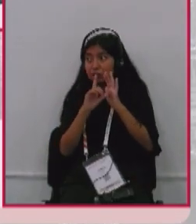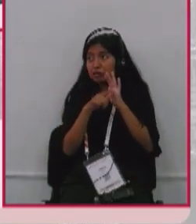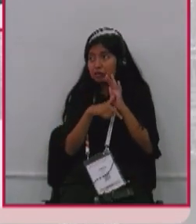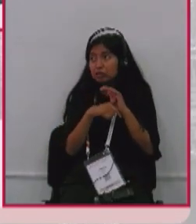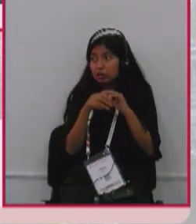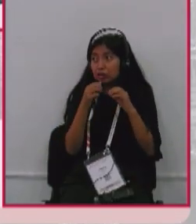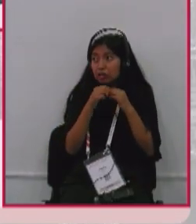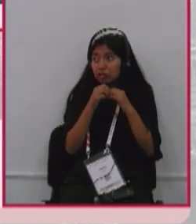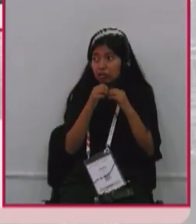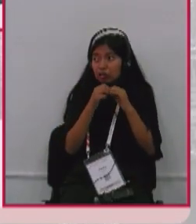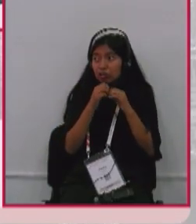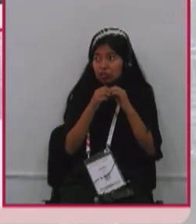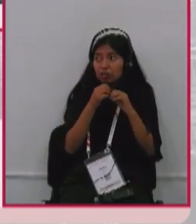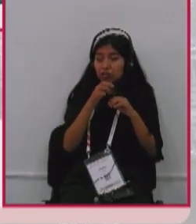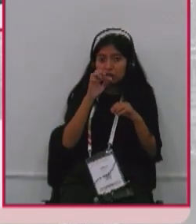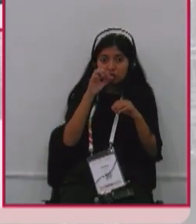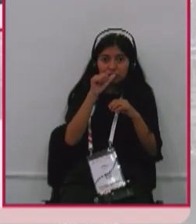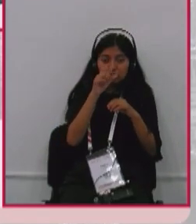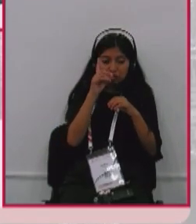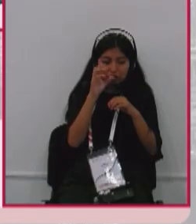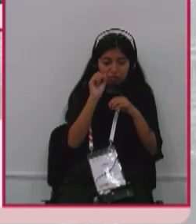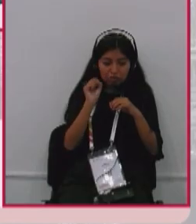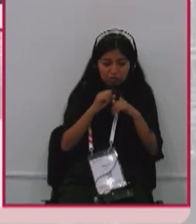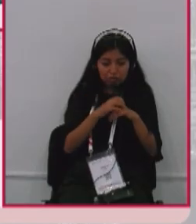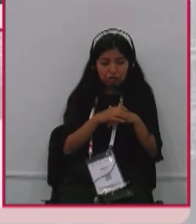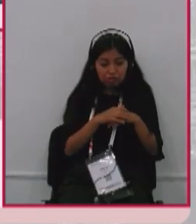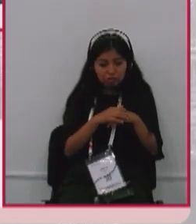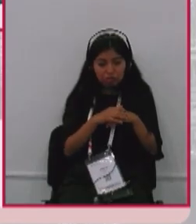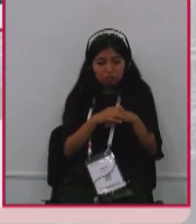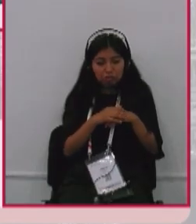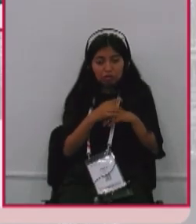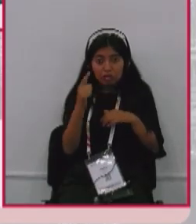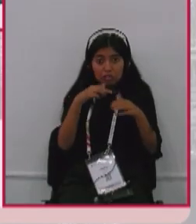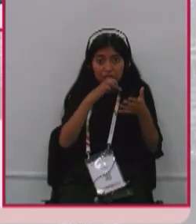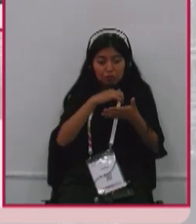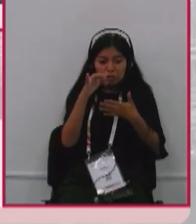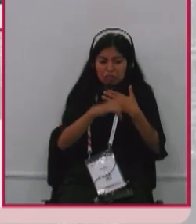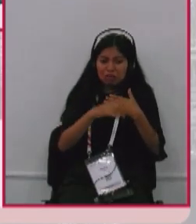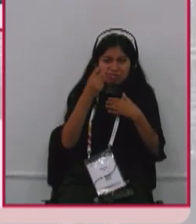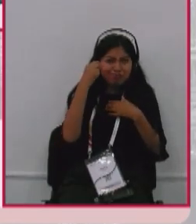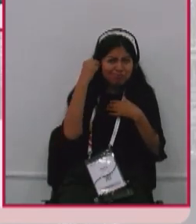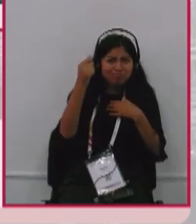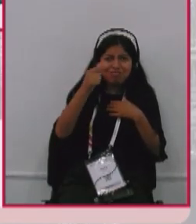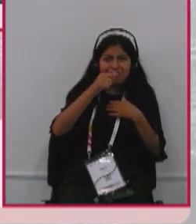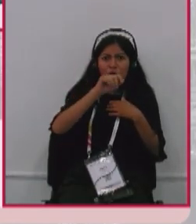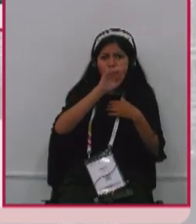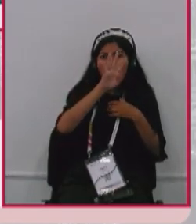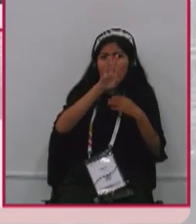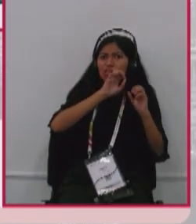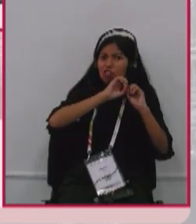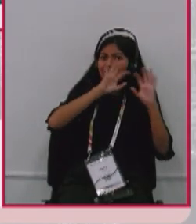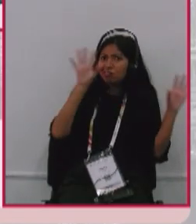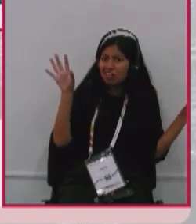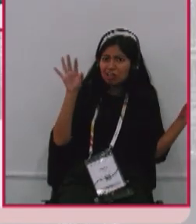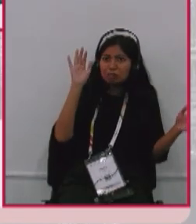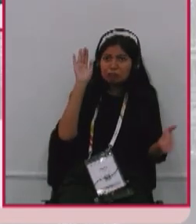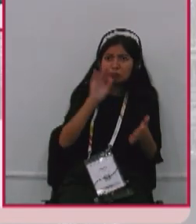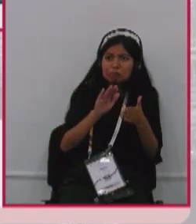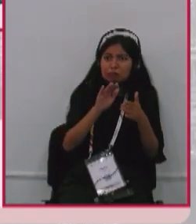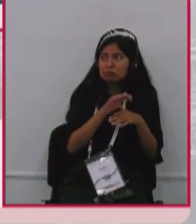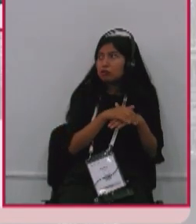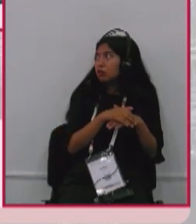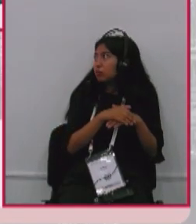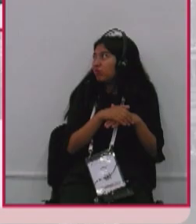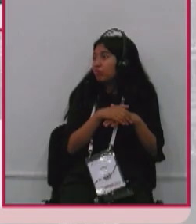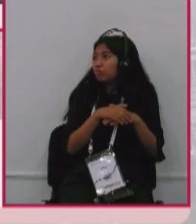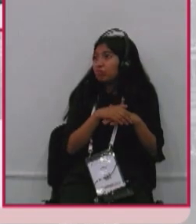la descarga de los pads. Con el injection leaching, esto lo hacemos 4 días. En 4 días terminamos un pozo